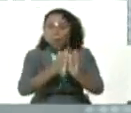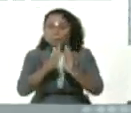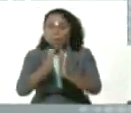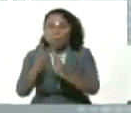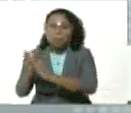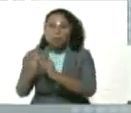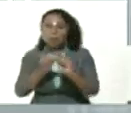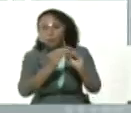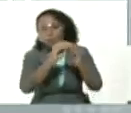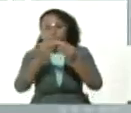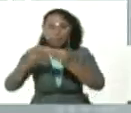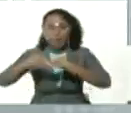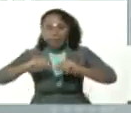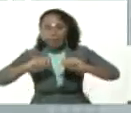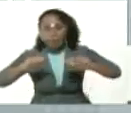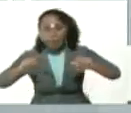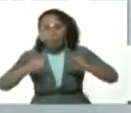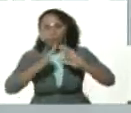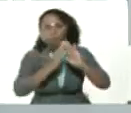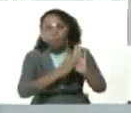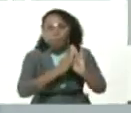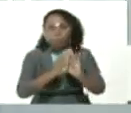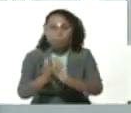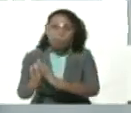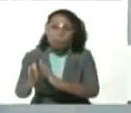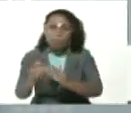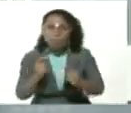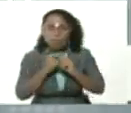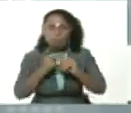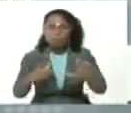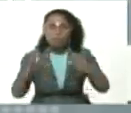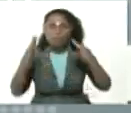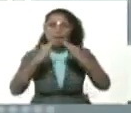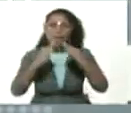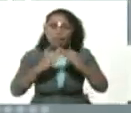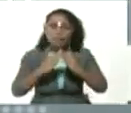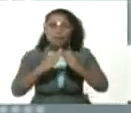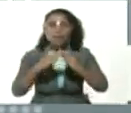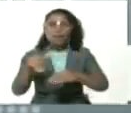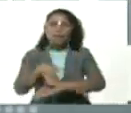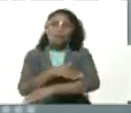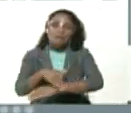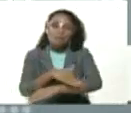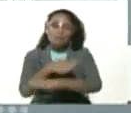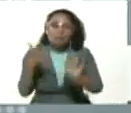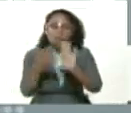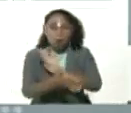el territorio, reorganizando la distribución de las viviendas, de los urbanismos.